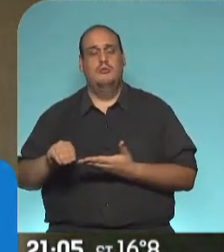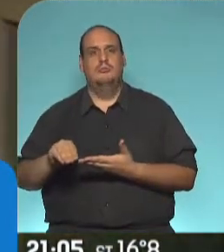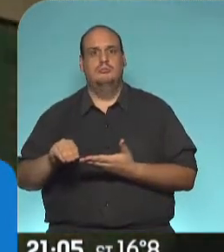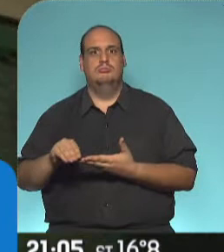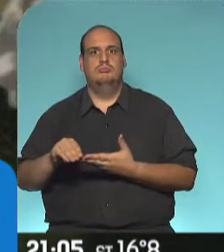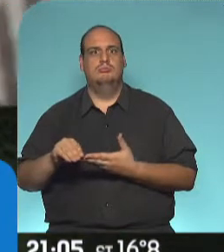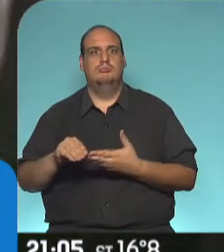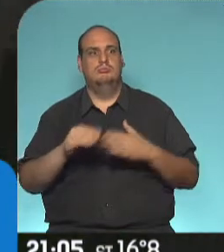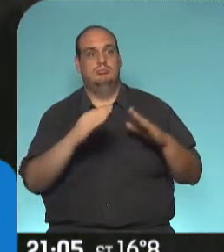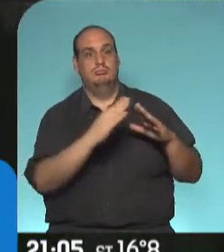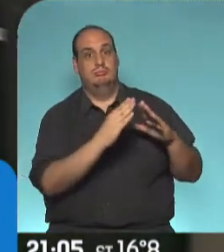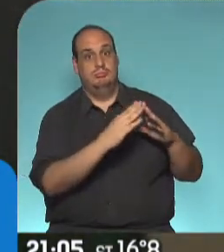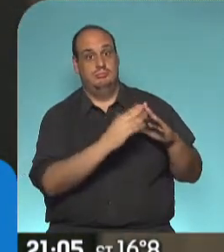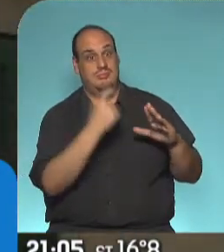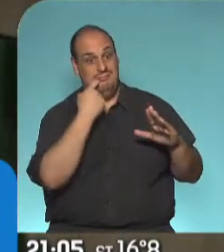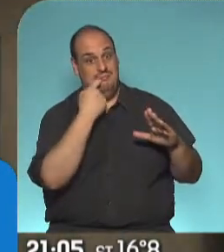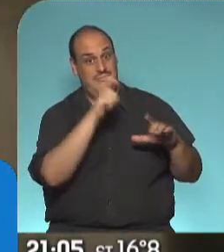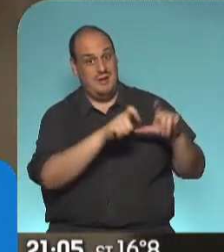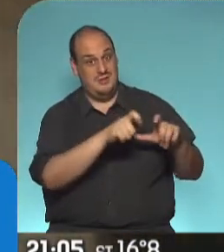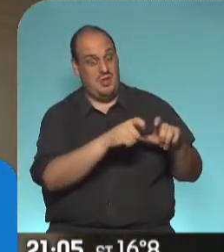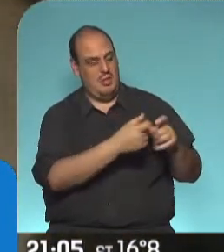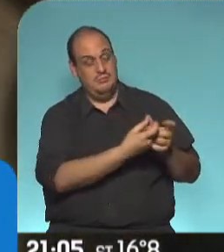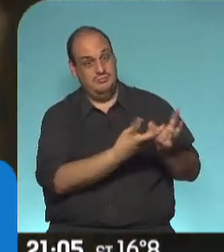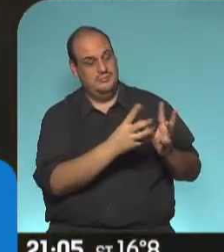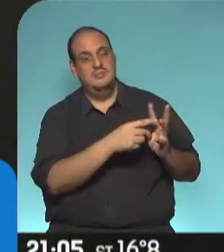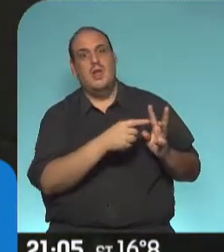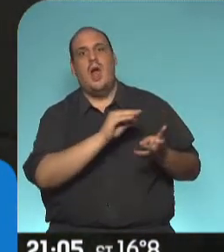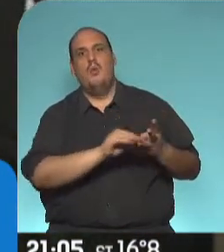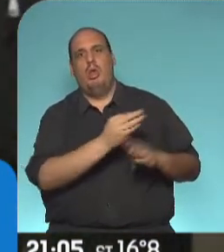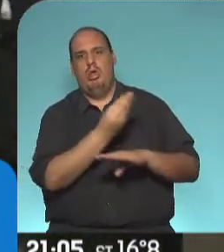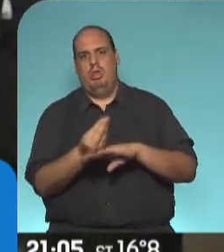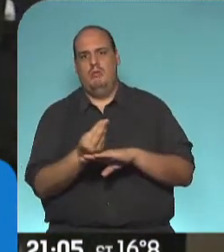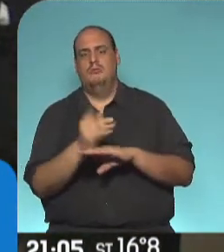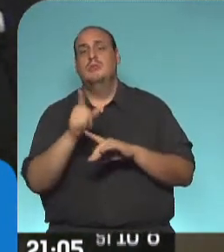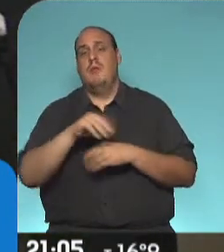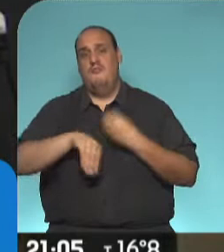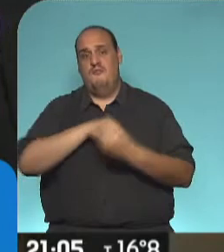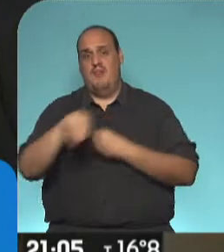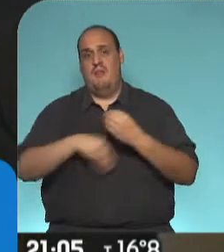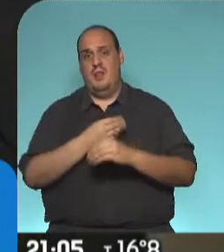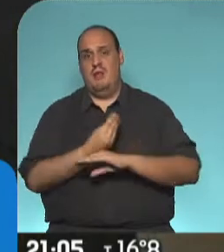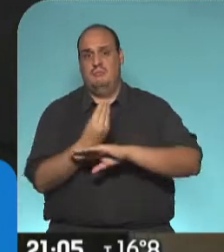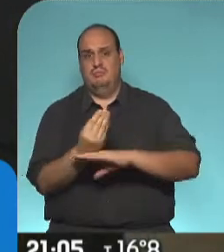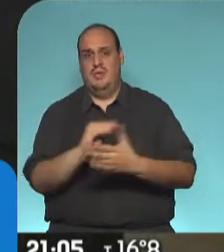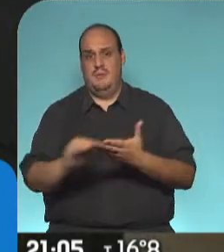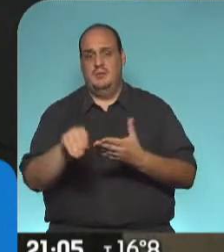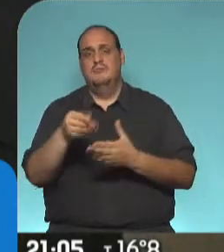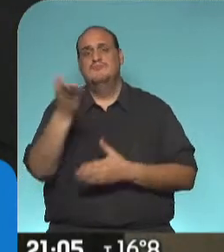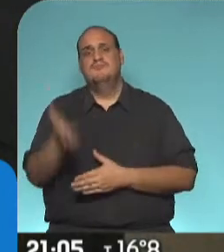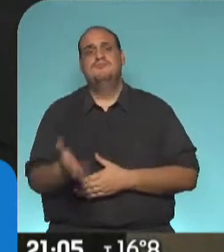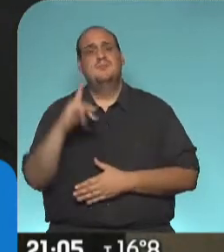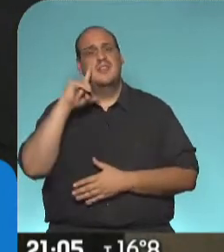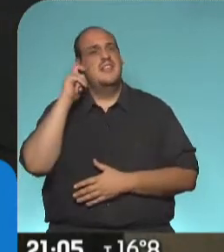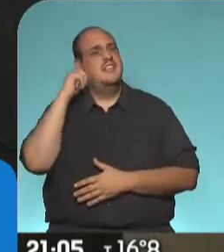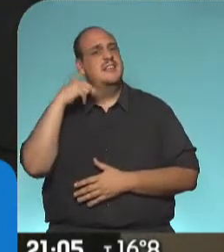de los ancianos que fueron infectados y además el representante de los familiares de las víctimas fatales. Él es Ignacio